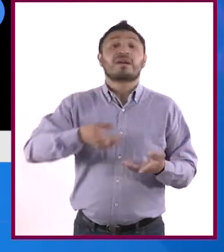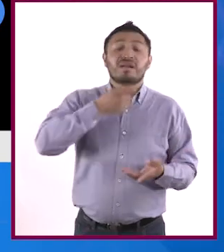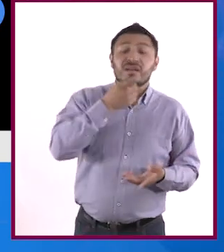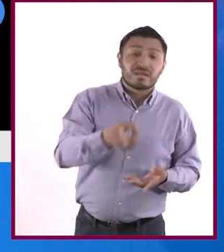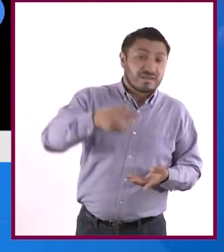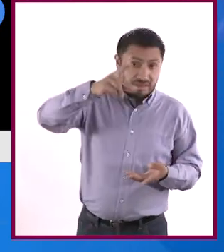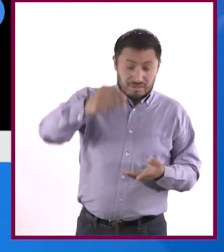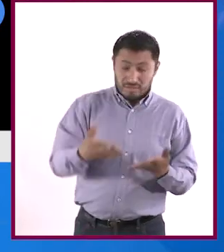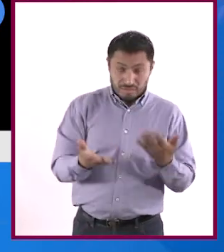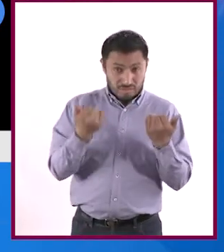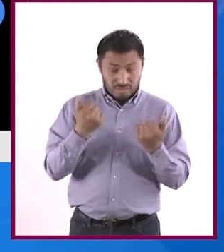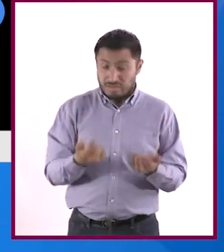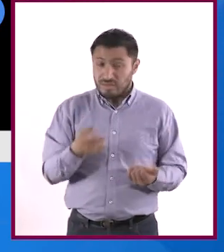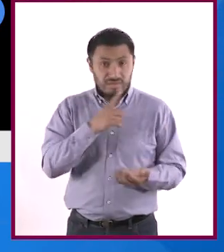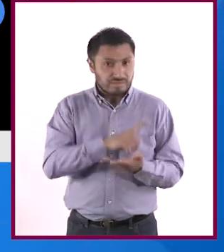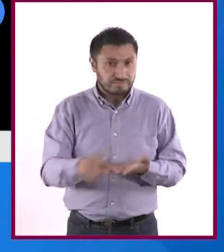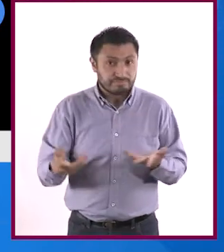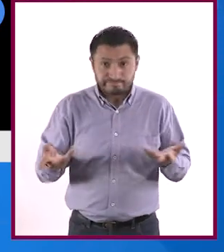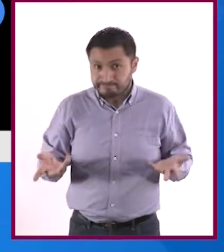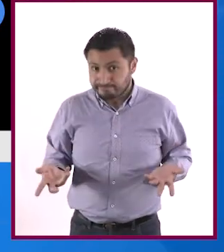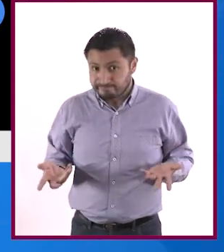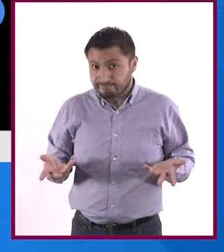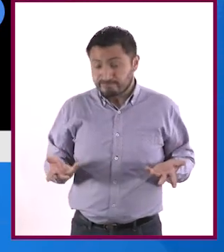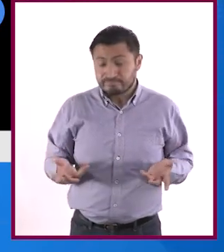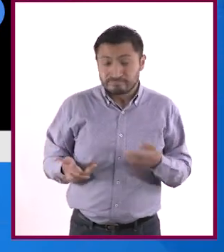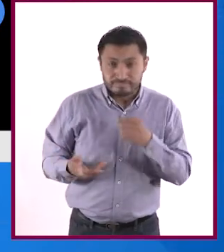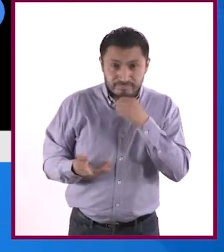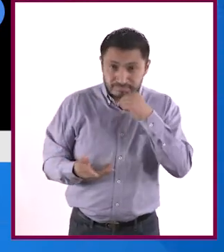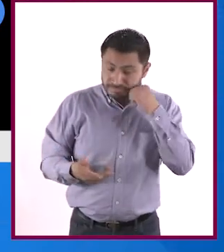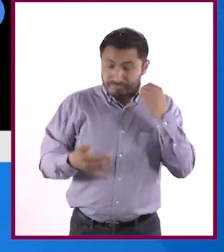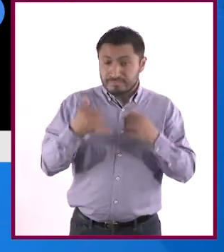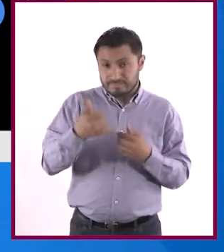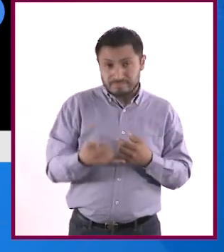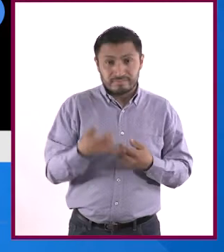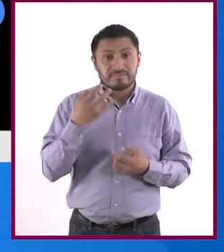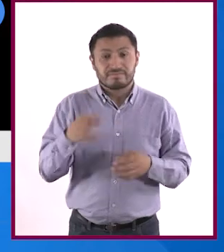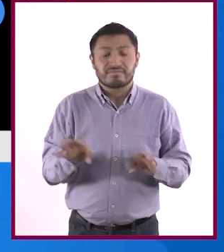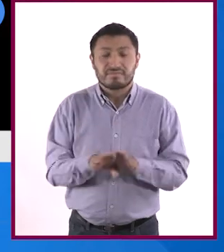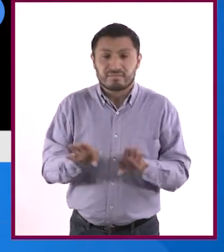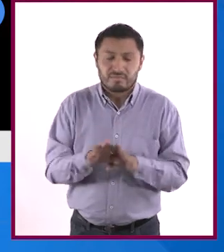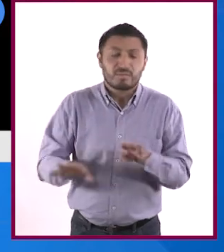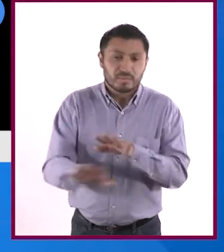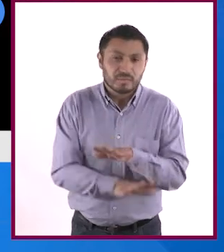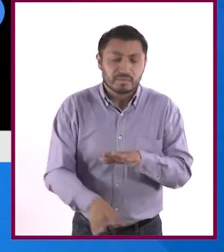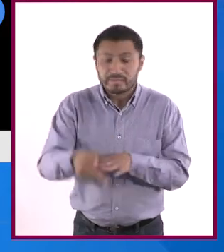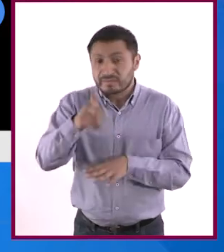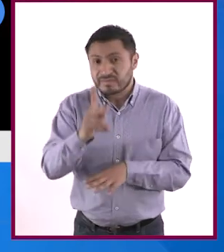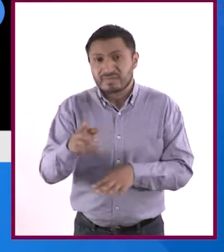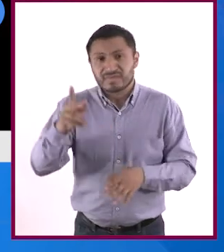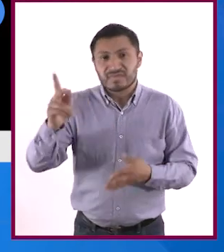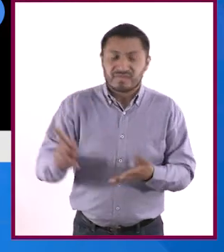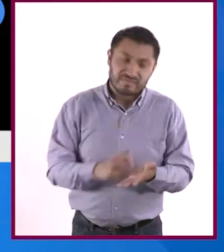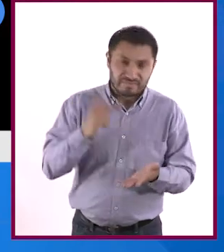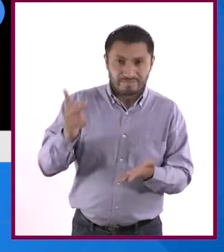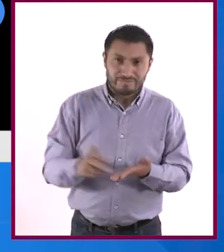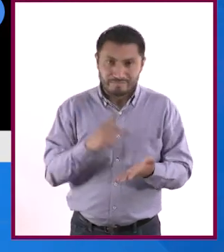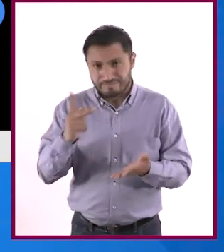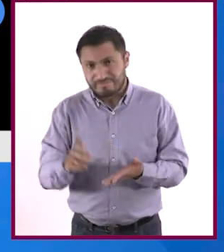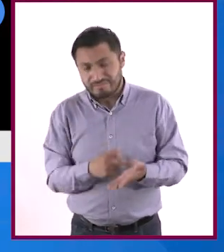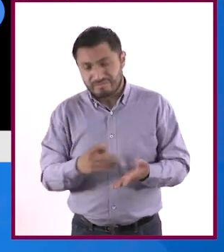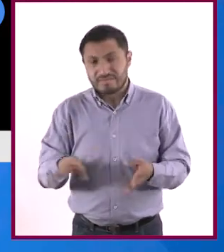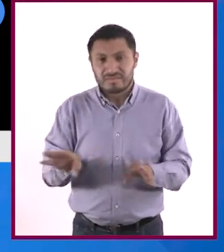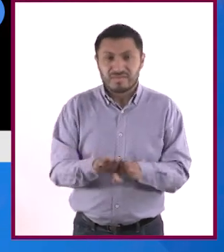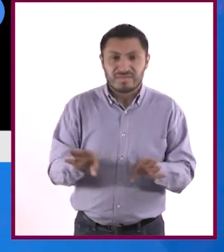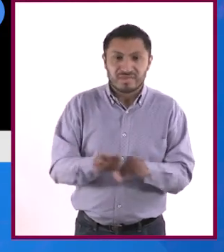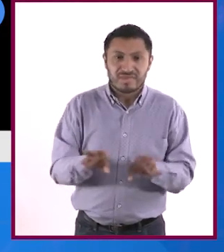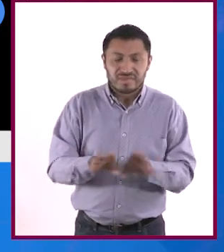a reconocerlo. Y también tiene reflejo, digamos, esto es como lo más básico, pero en muchas otras cuestiones de